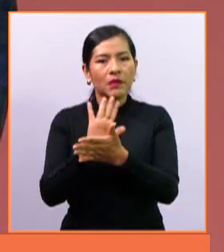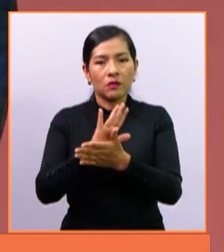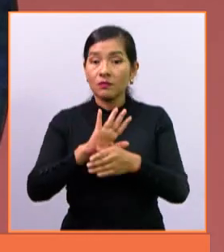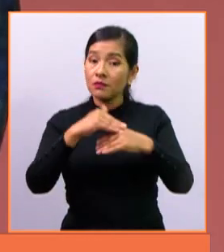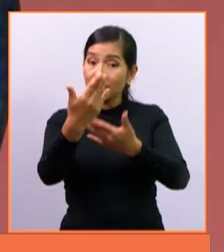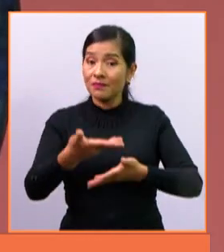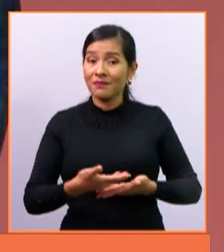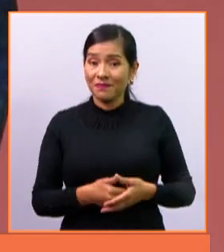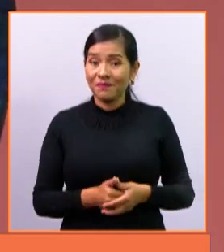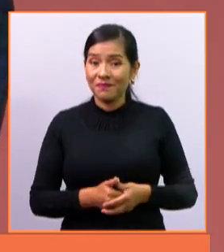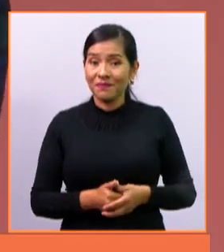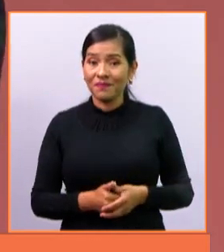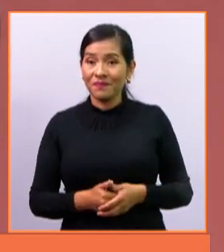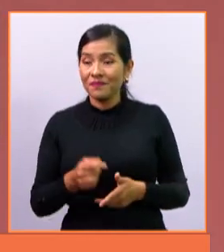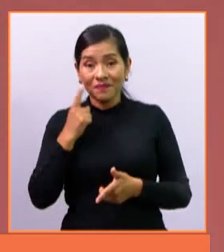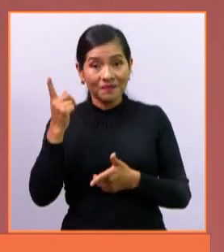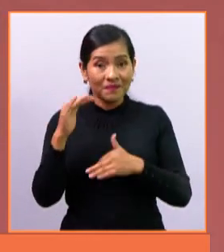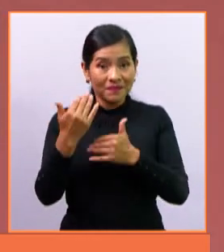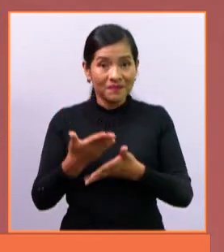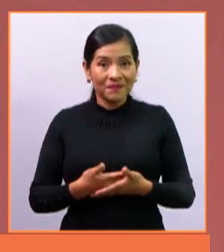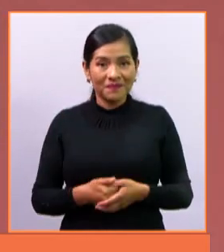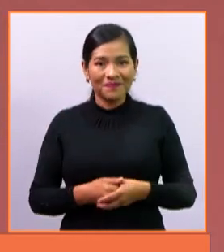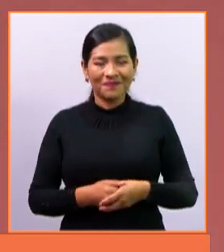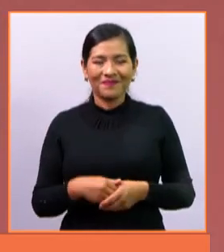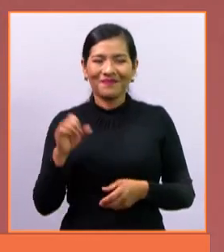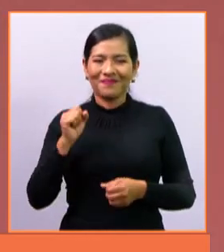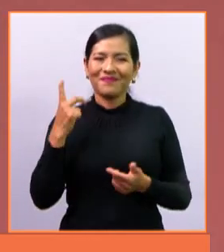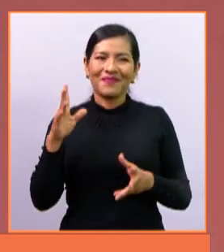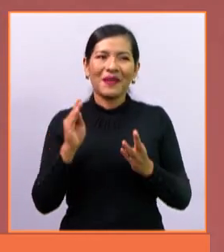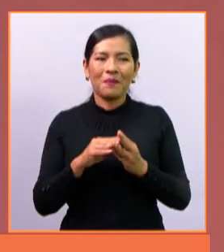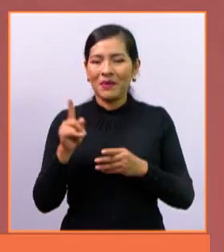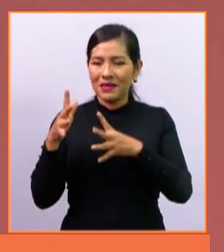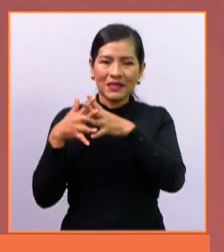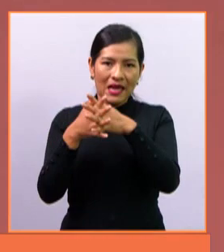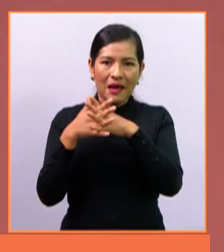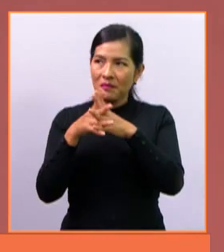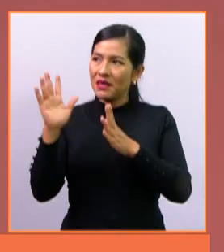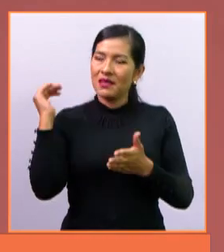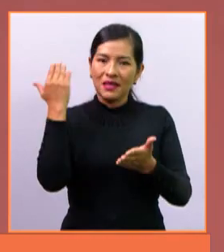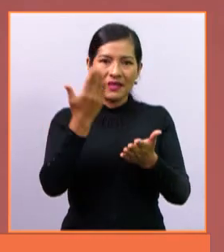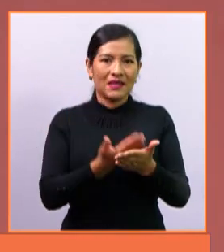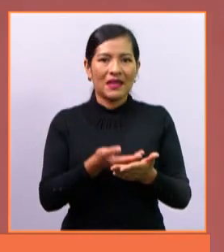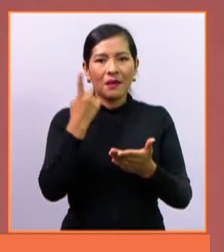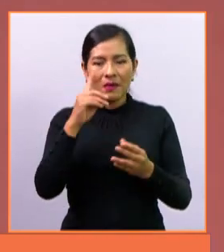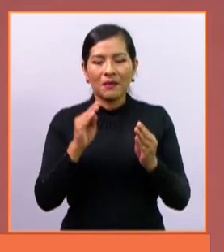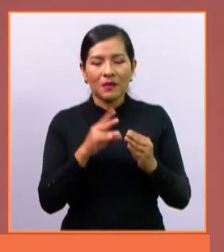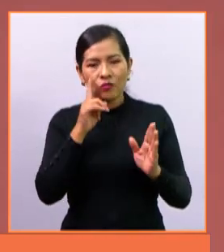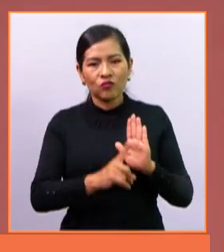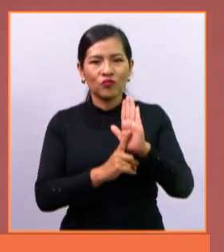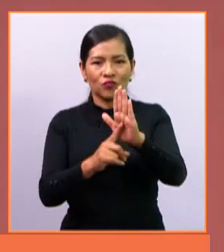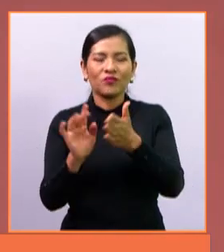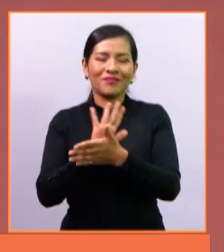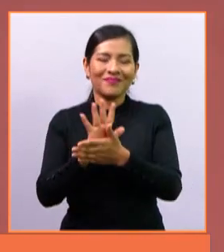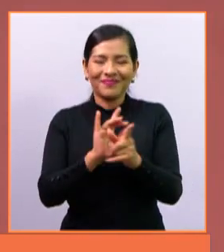invitamos, invitarles a... Sí. Ella ha venido de Estados Unidos para mostrar, sí, su película,